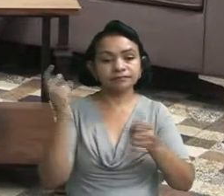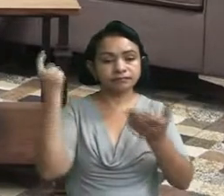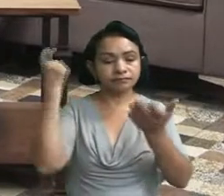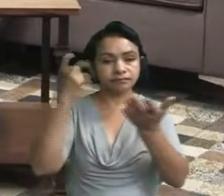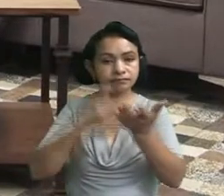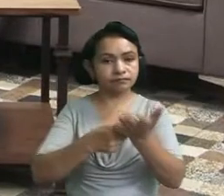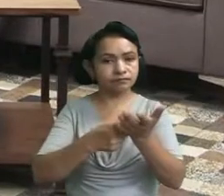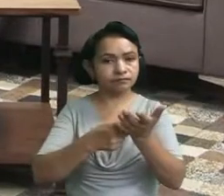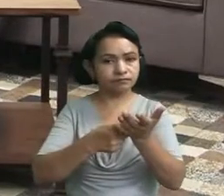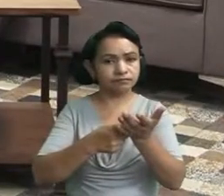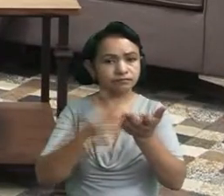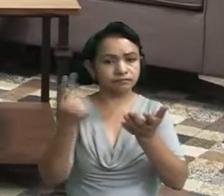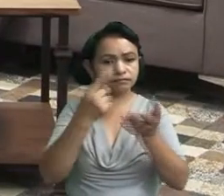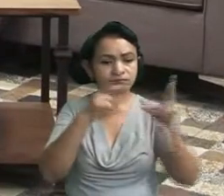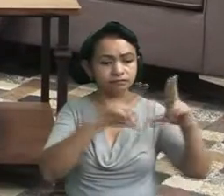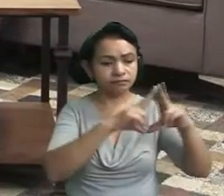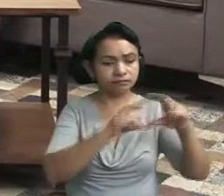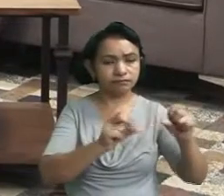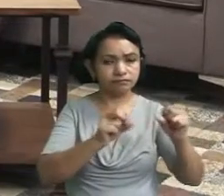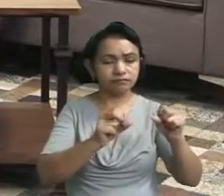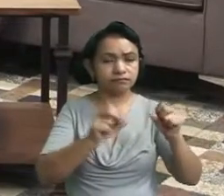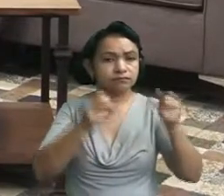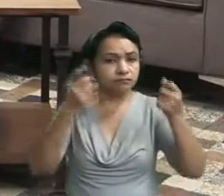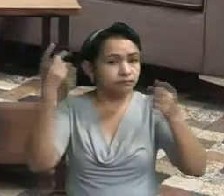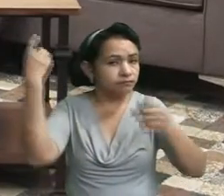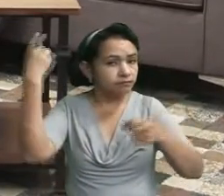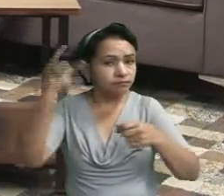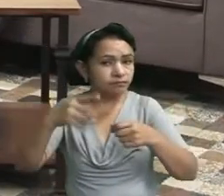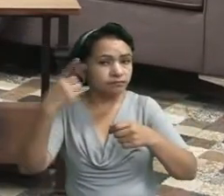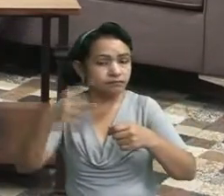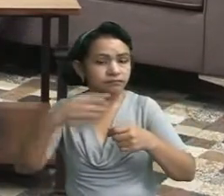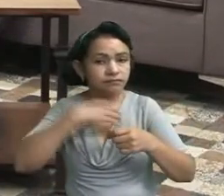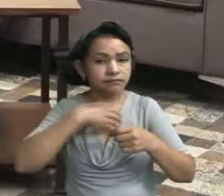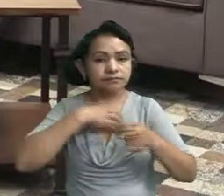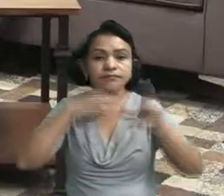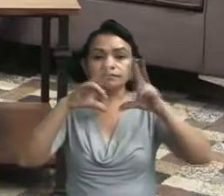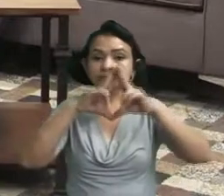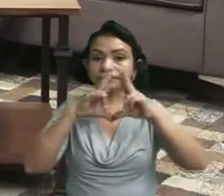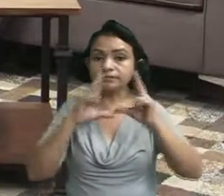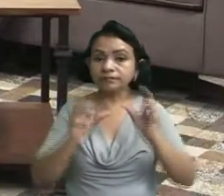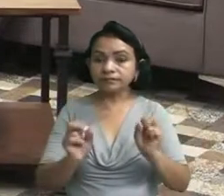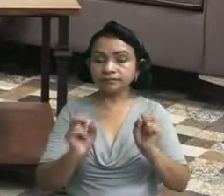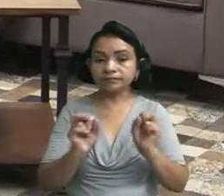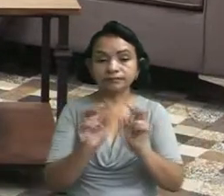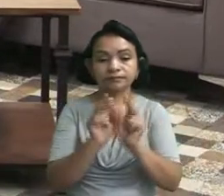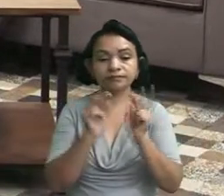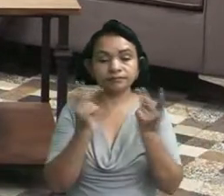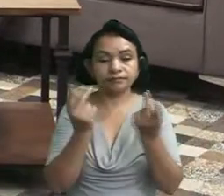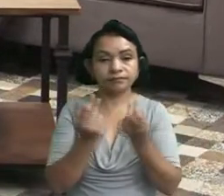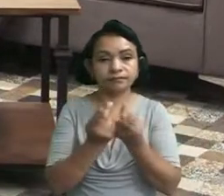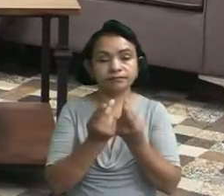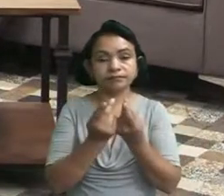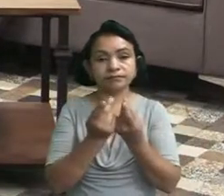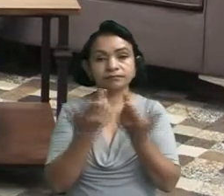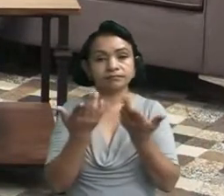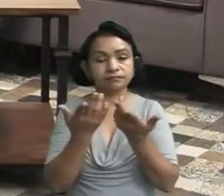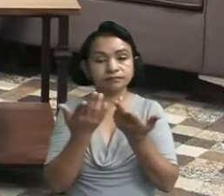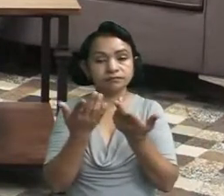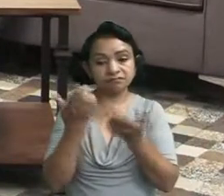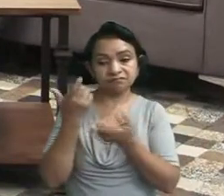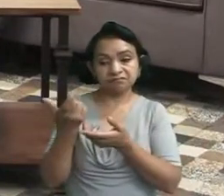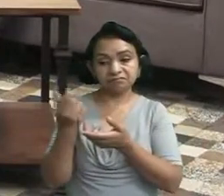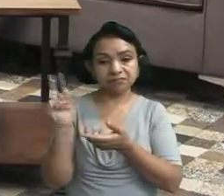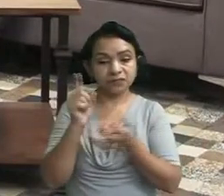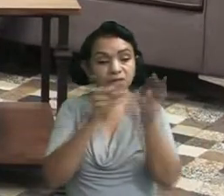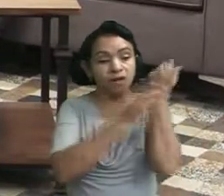sanciones unilaterales y que además laceran los derechos de la soberanía nicaragüense, pero también de la población menos favorecida y